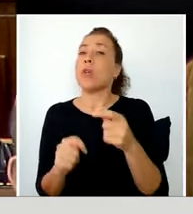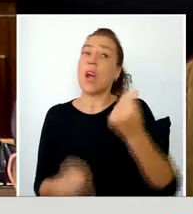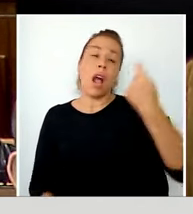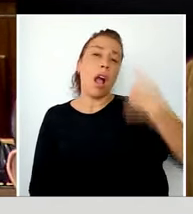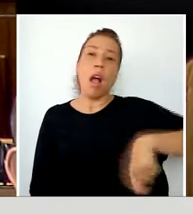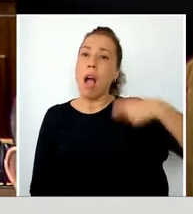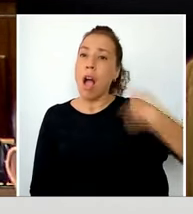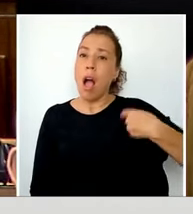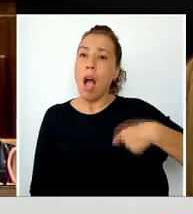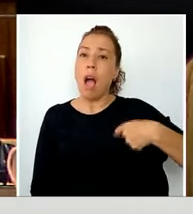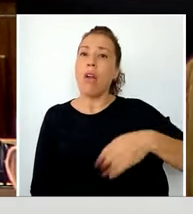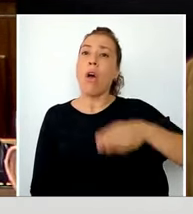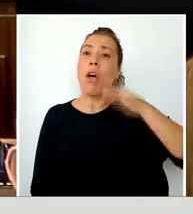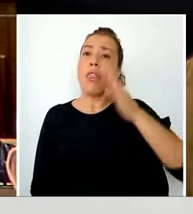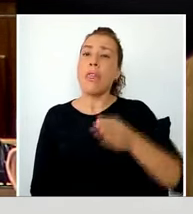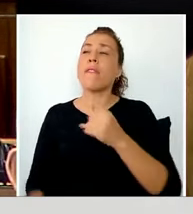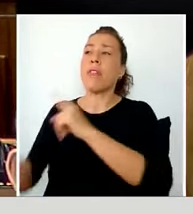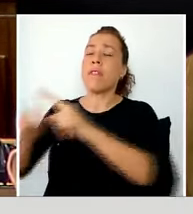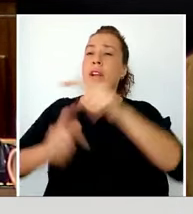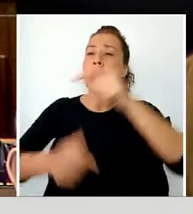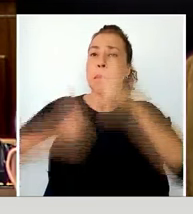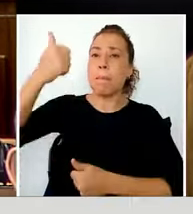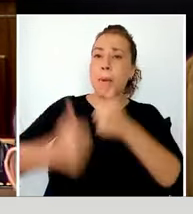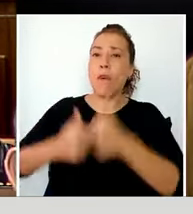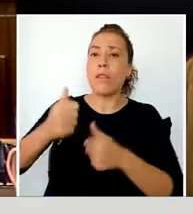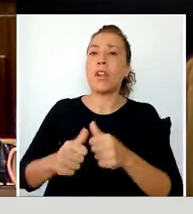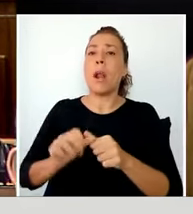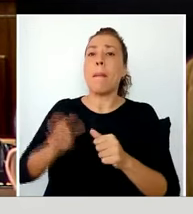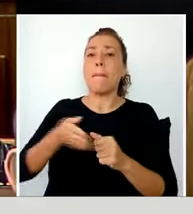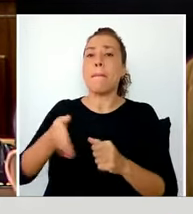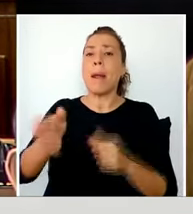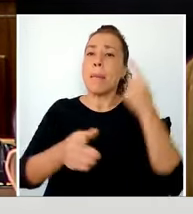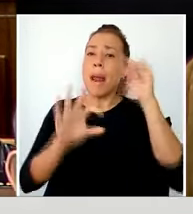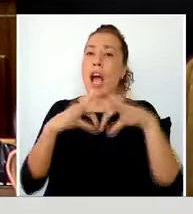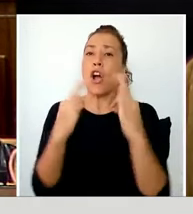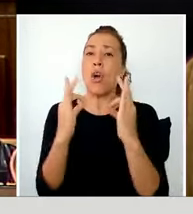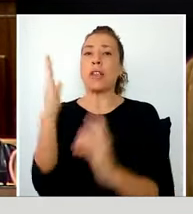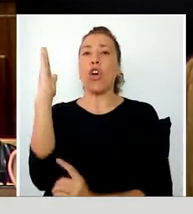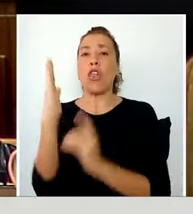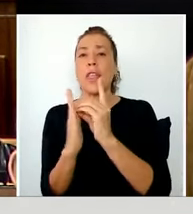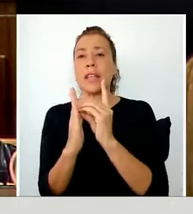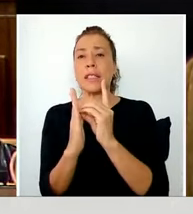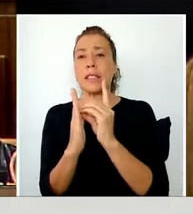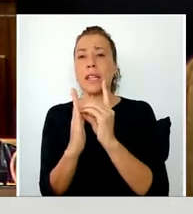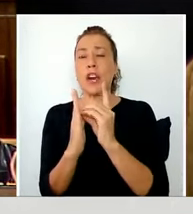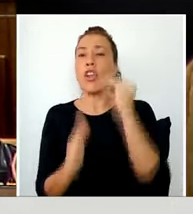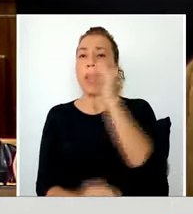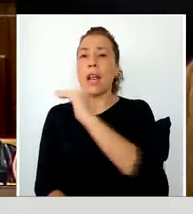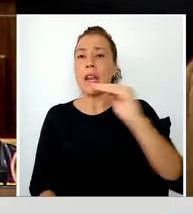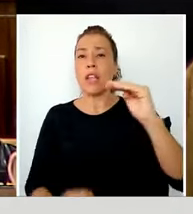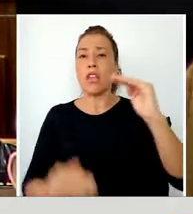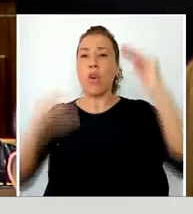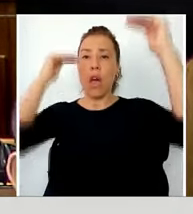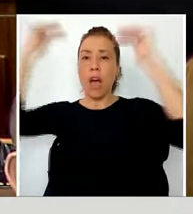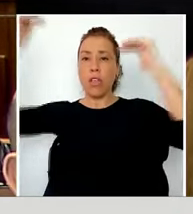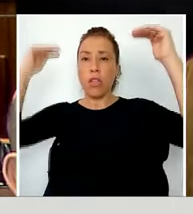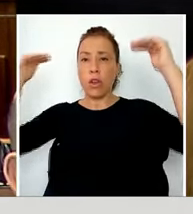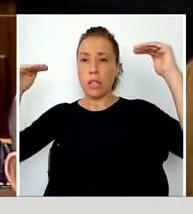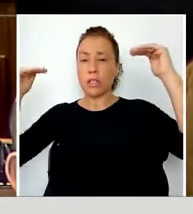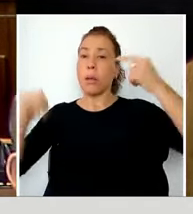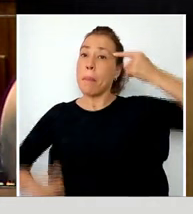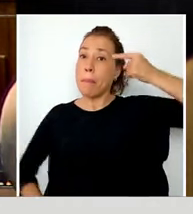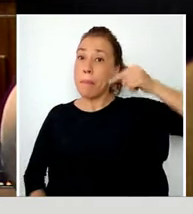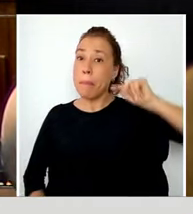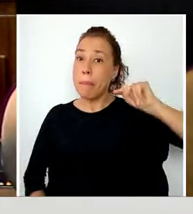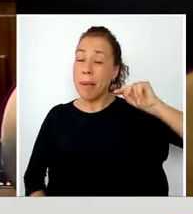ser multidisciplinarias y permanentes para el pleno desarrollo potencial de niños y adolescentes sin embargo el sistema